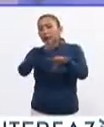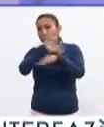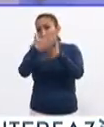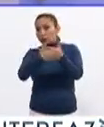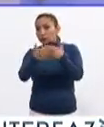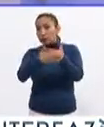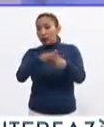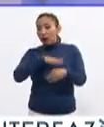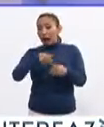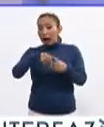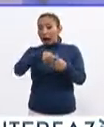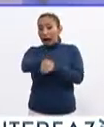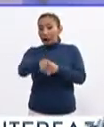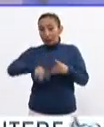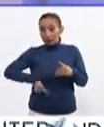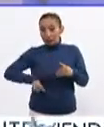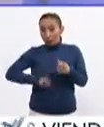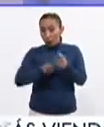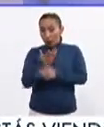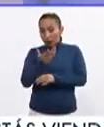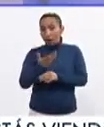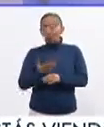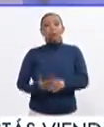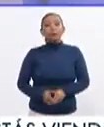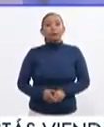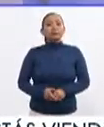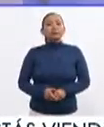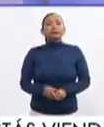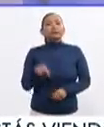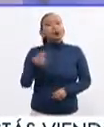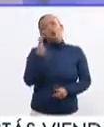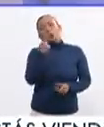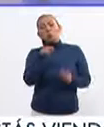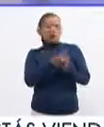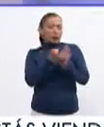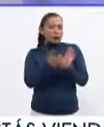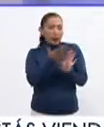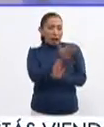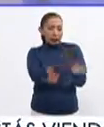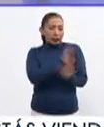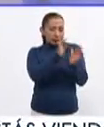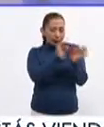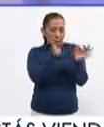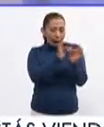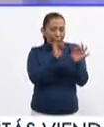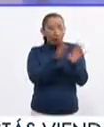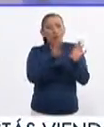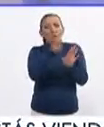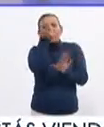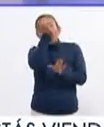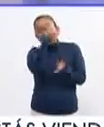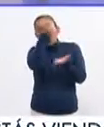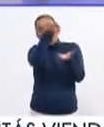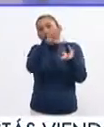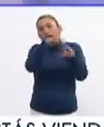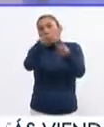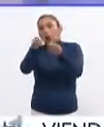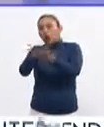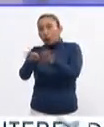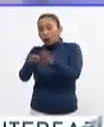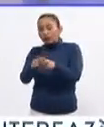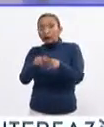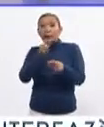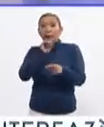van a vivir en esta administración del gobierno federal. Entre ellos, pues bueno, ya desglosamos un poco el presupuesto y también se